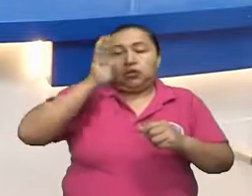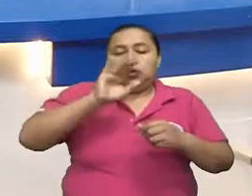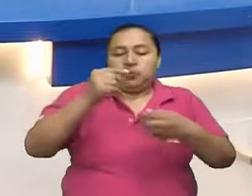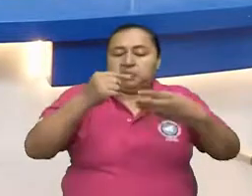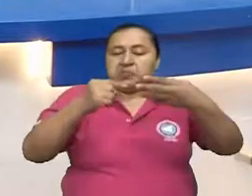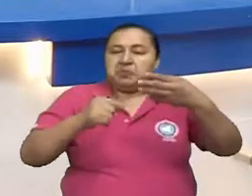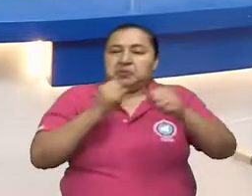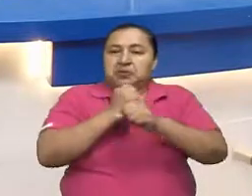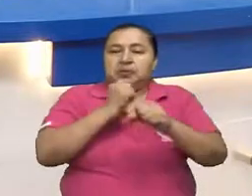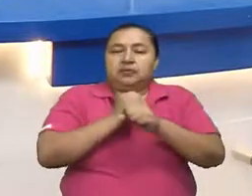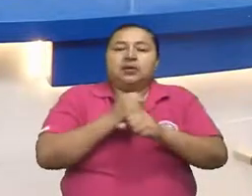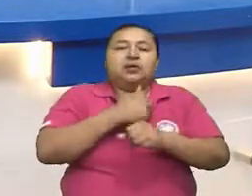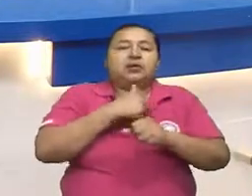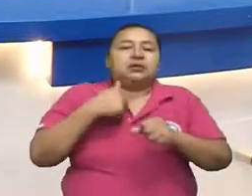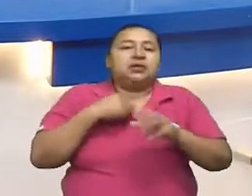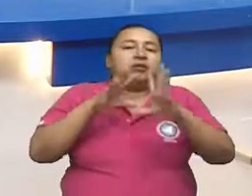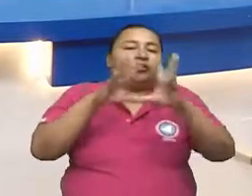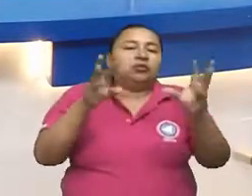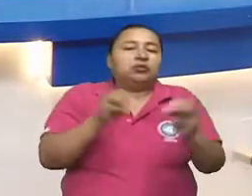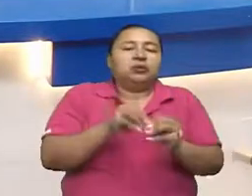dependencias brindaron un total de